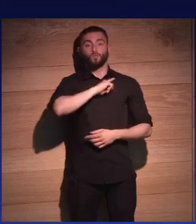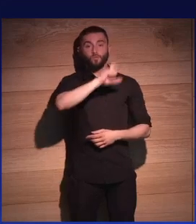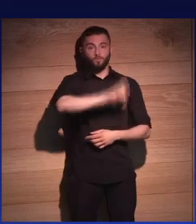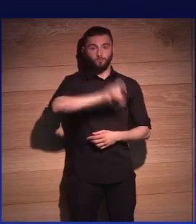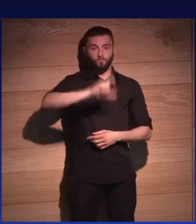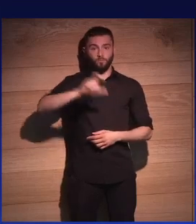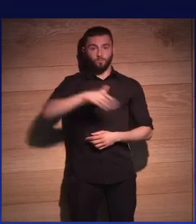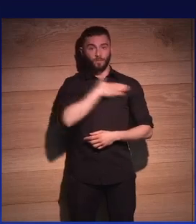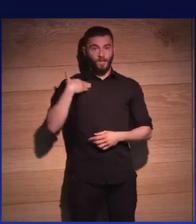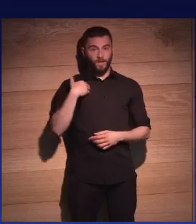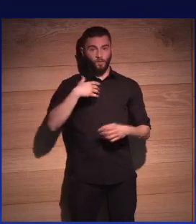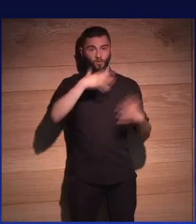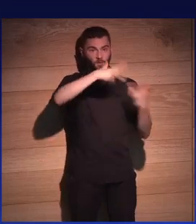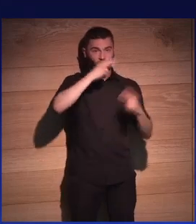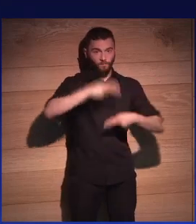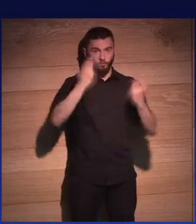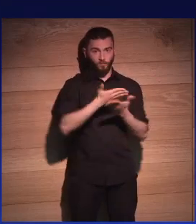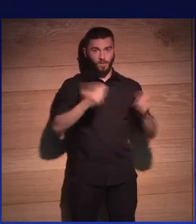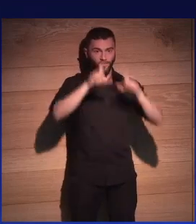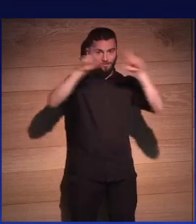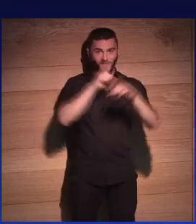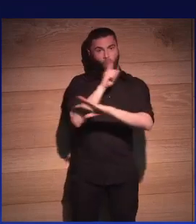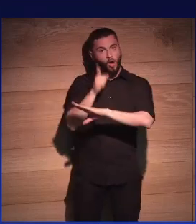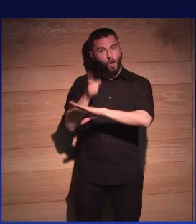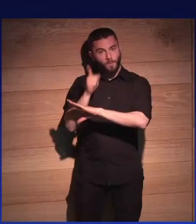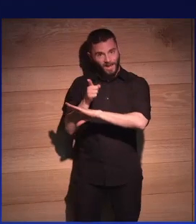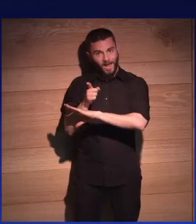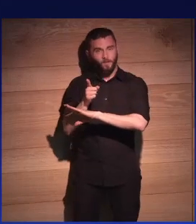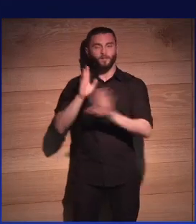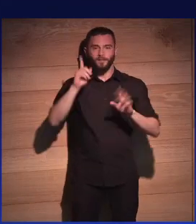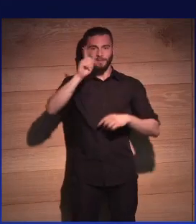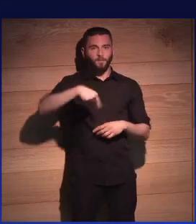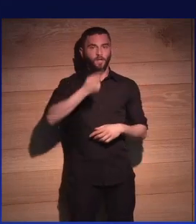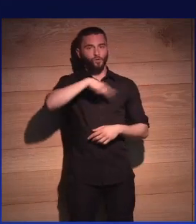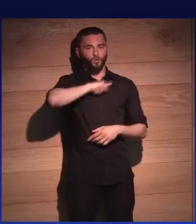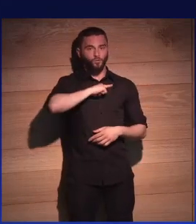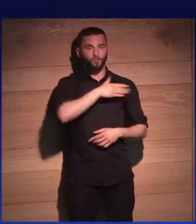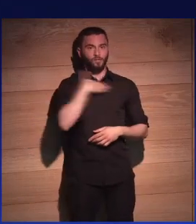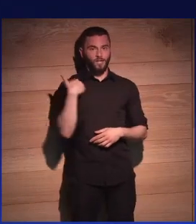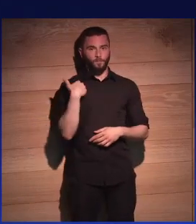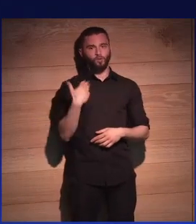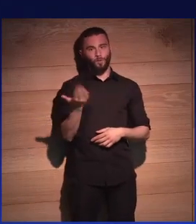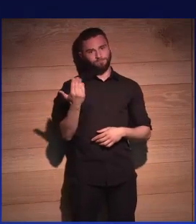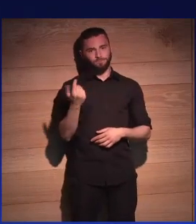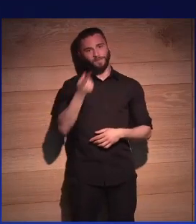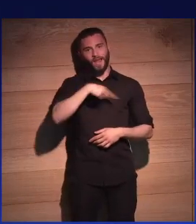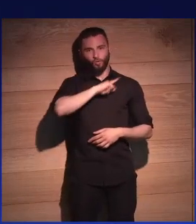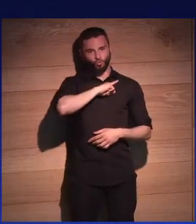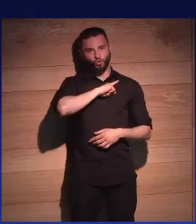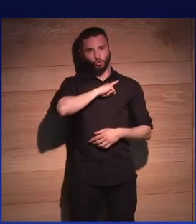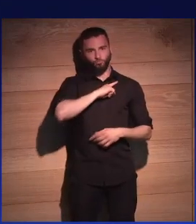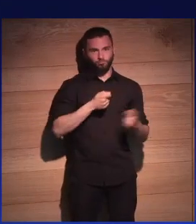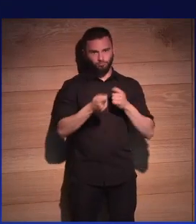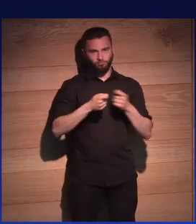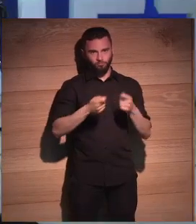queremos utilizar a las administraciones para que obliguen a las empresas, pero por otra también queremos que ellos se rindan cuentas a nosotros. Controlar,